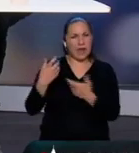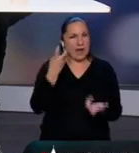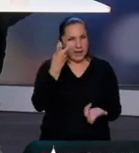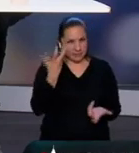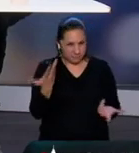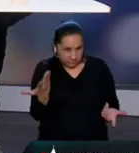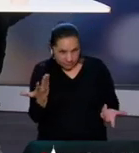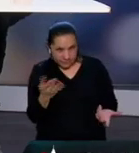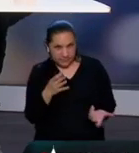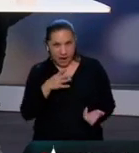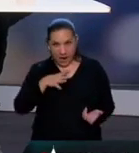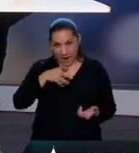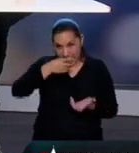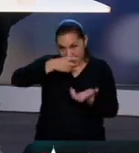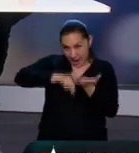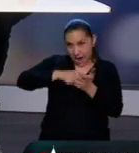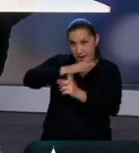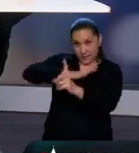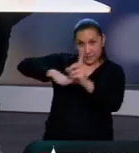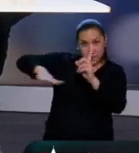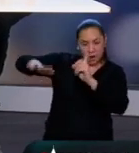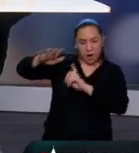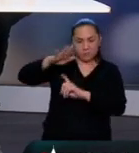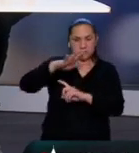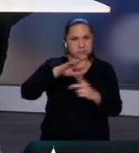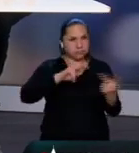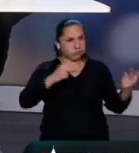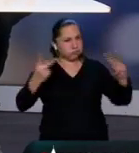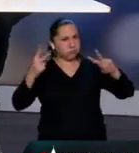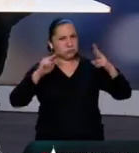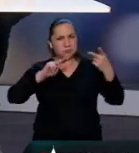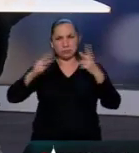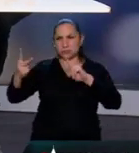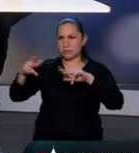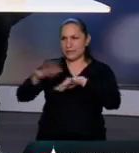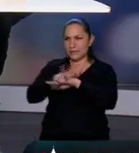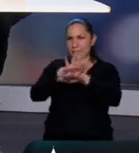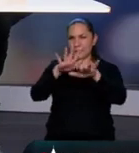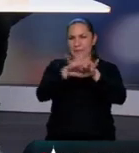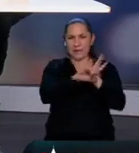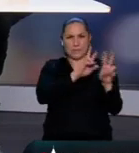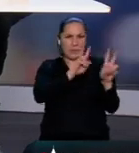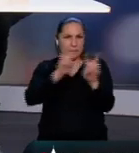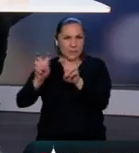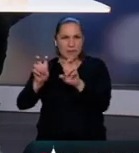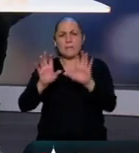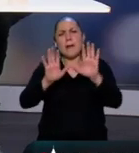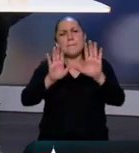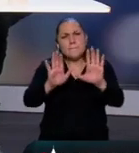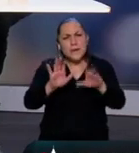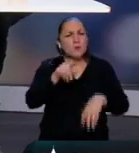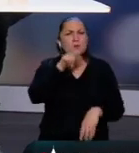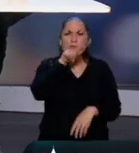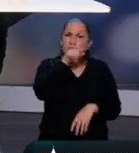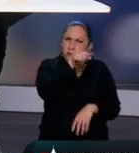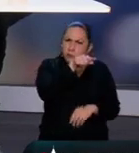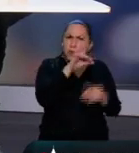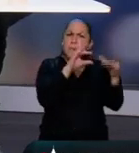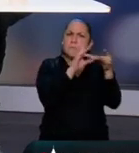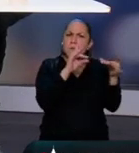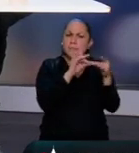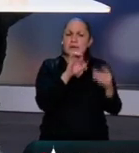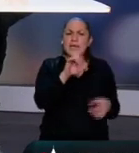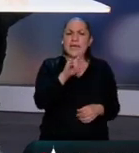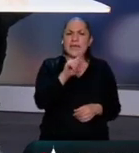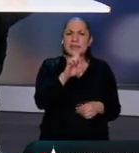se ha modificado un montón de que empezó esta administración a este punto, pero hay un abanico. Tú hablas de una élite que no